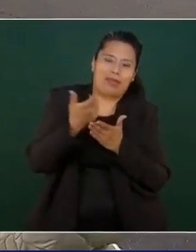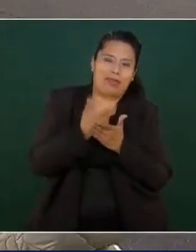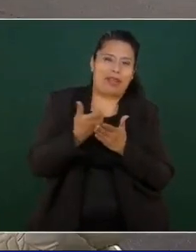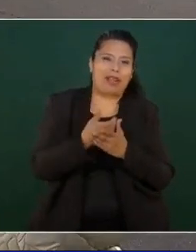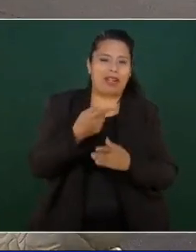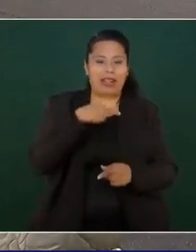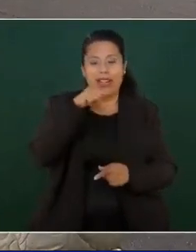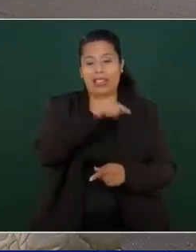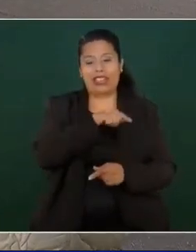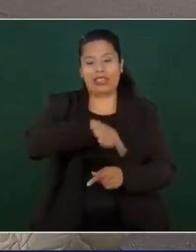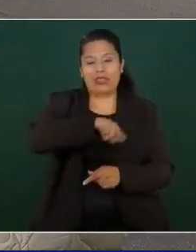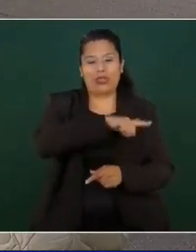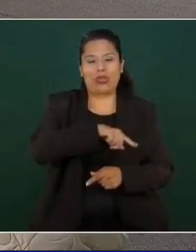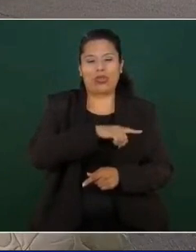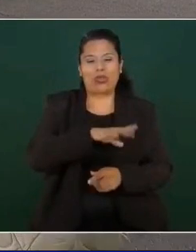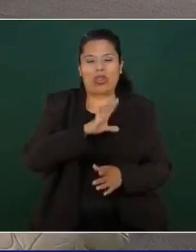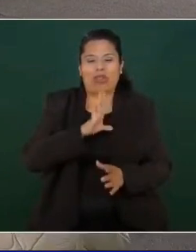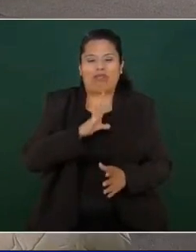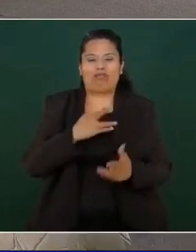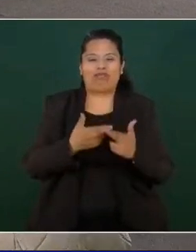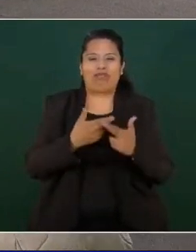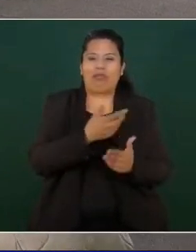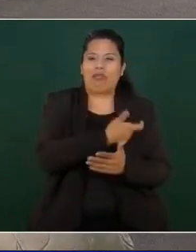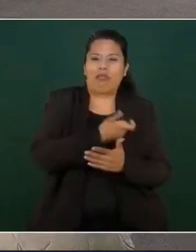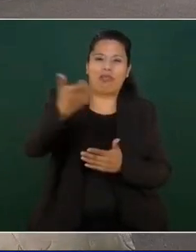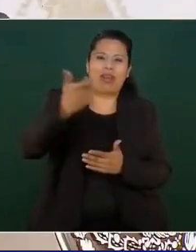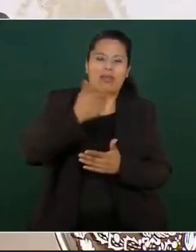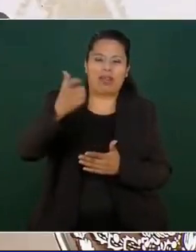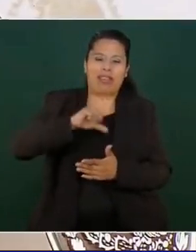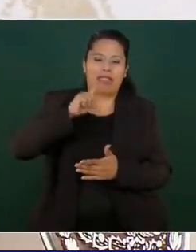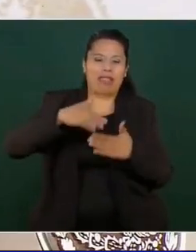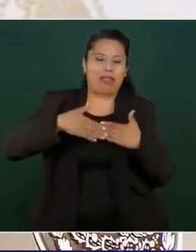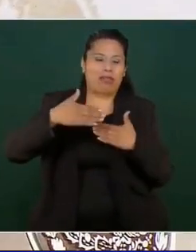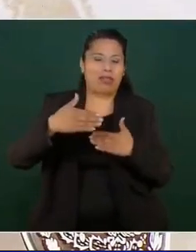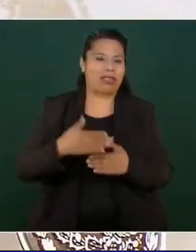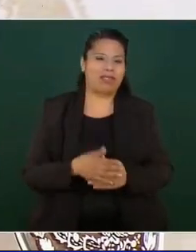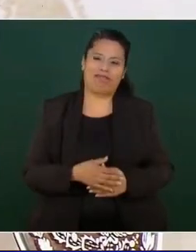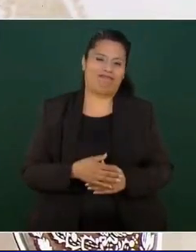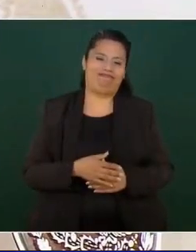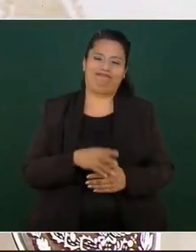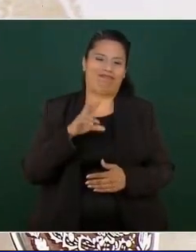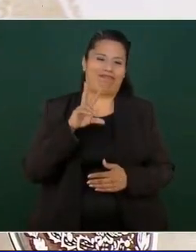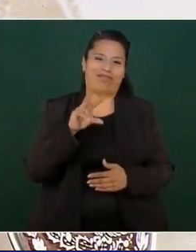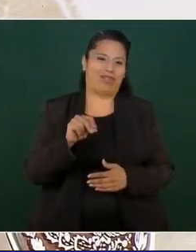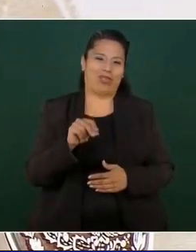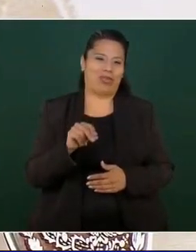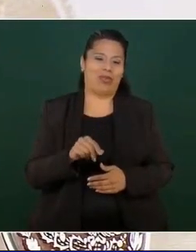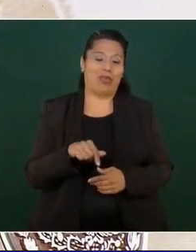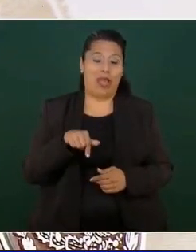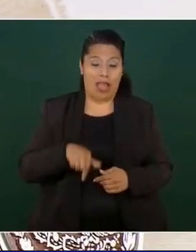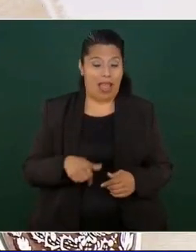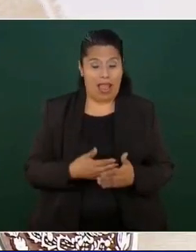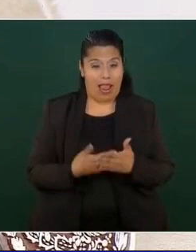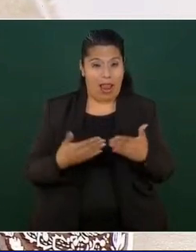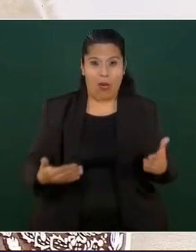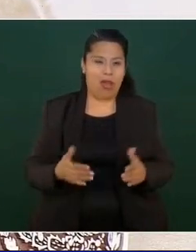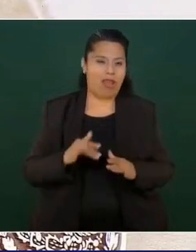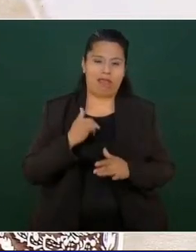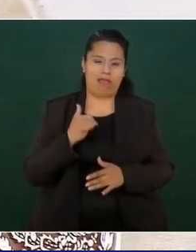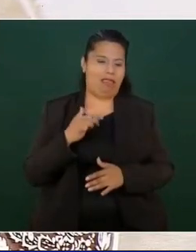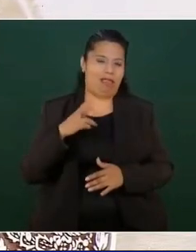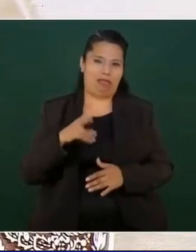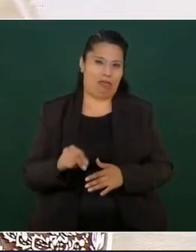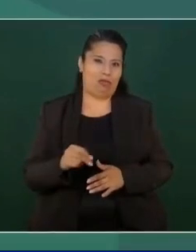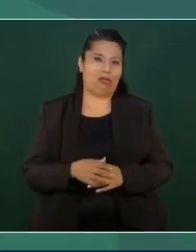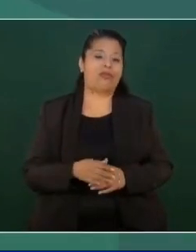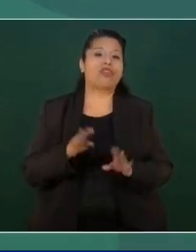Entonces, ya eso pues no sucede y